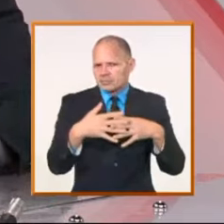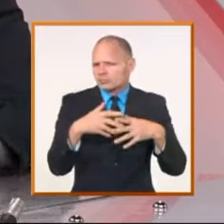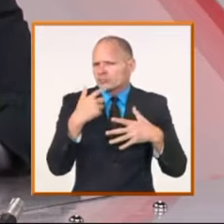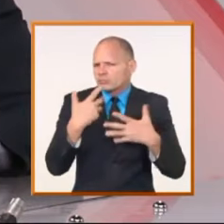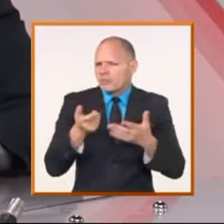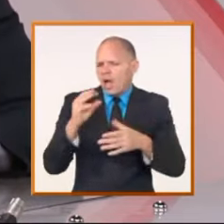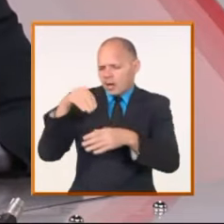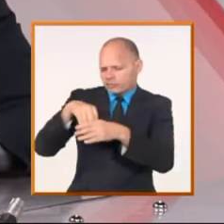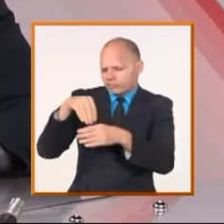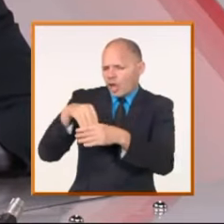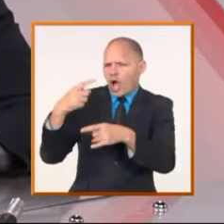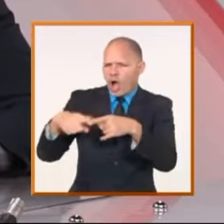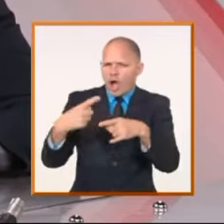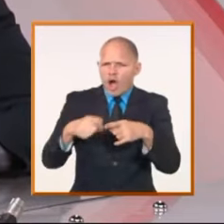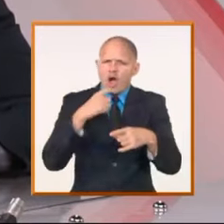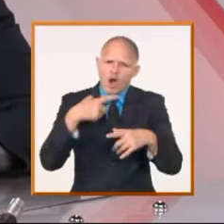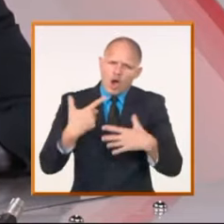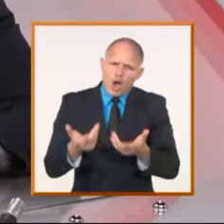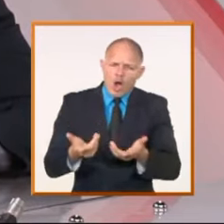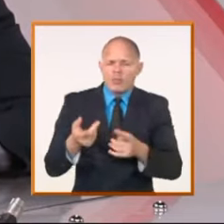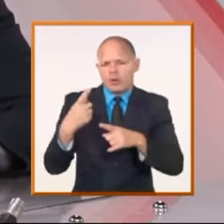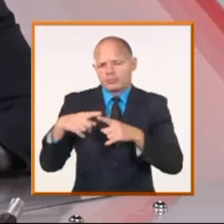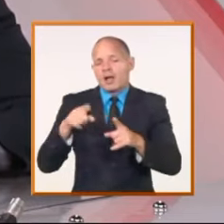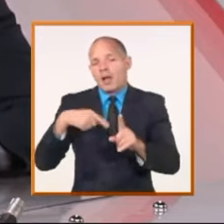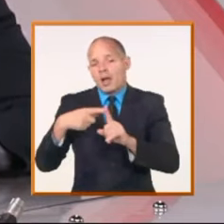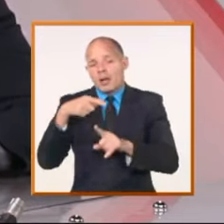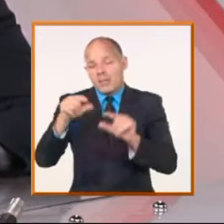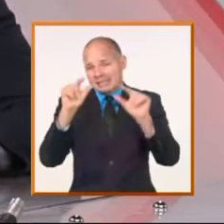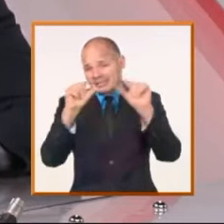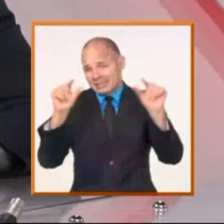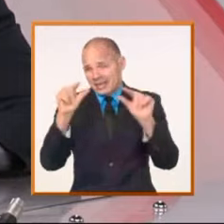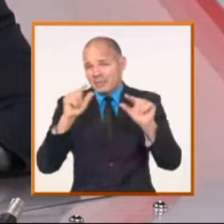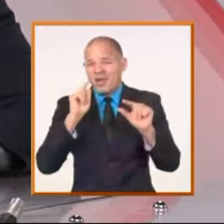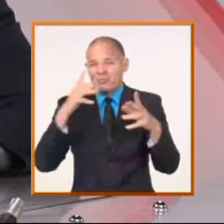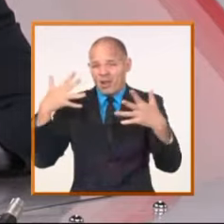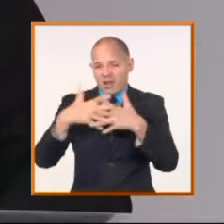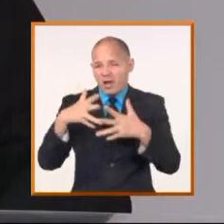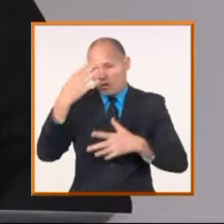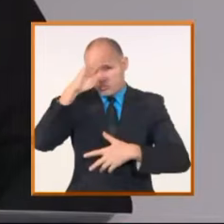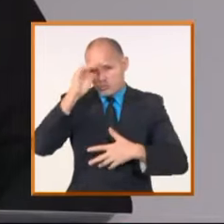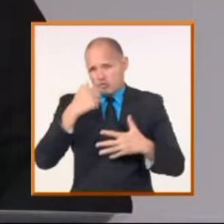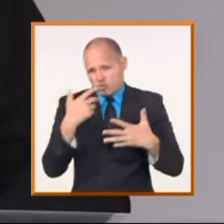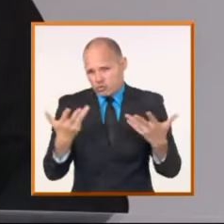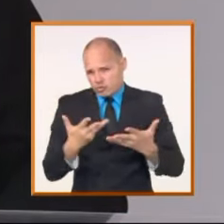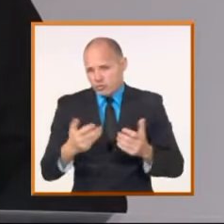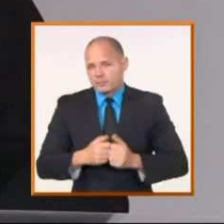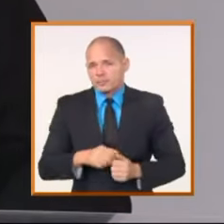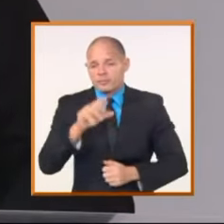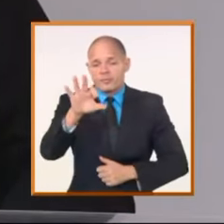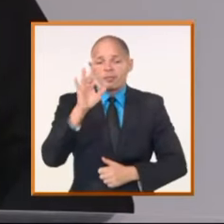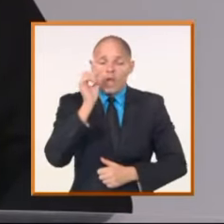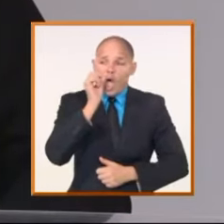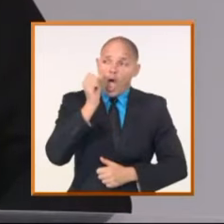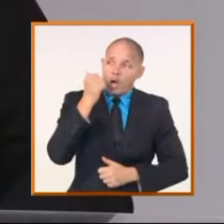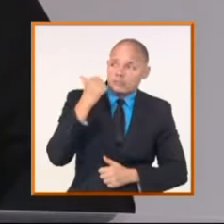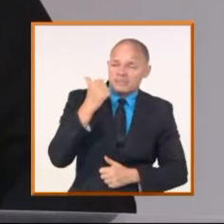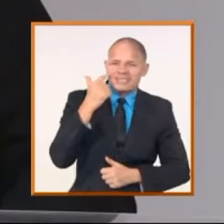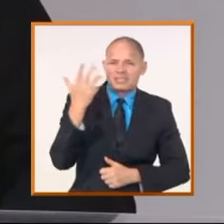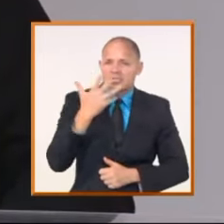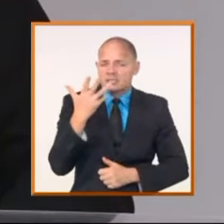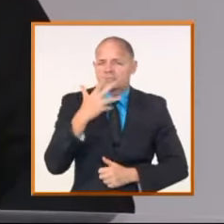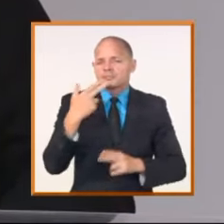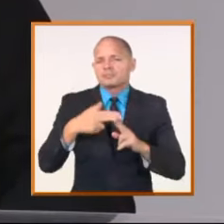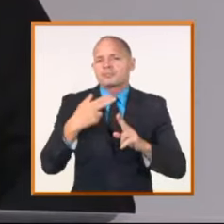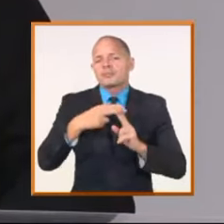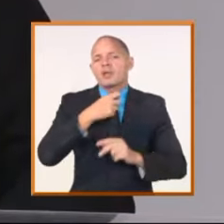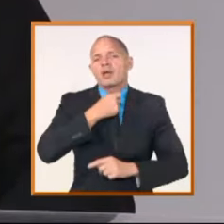política exterior, también el tema Cuba. Me acompaña Ernesto Domínguez, profesor titular del Centro de Estudios Hemisféricos y sobre Estados